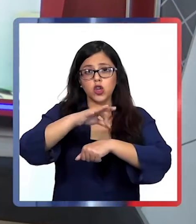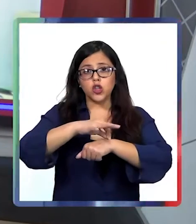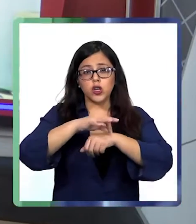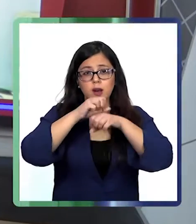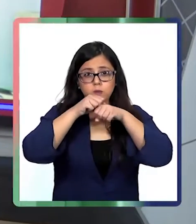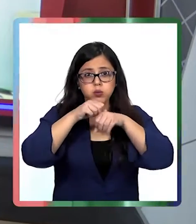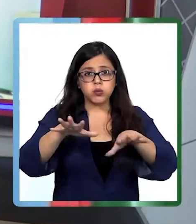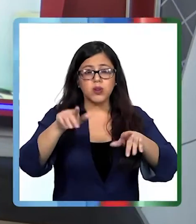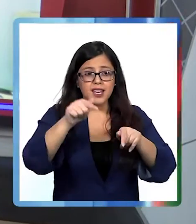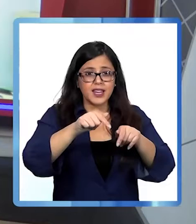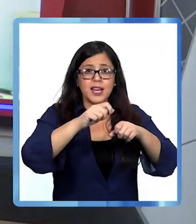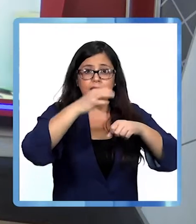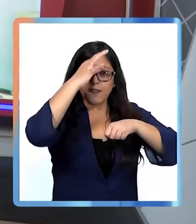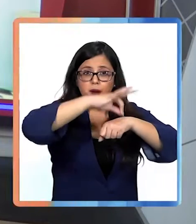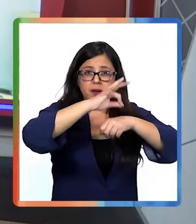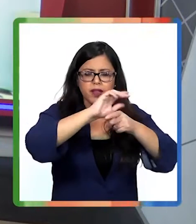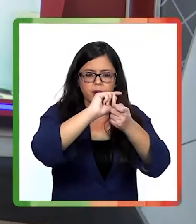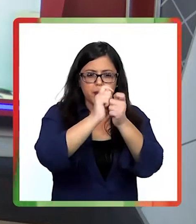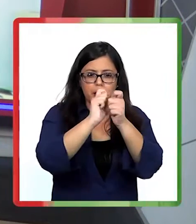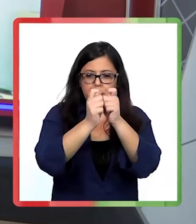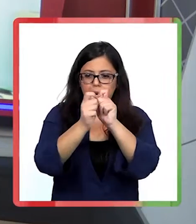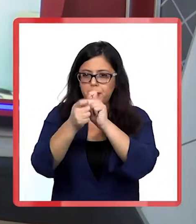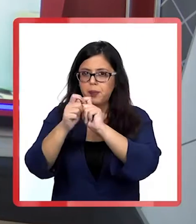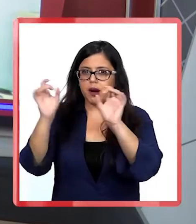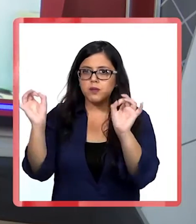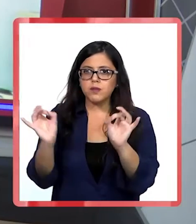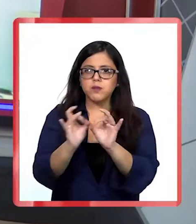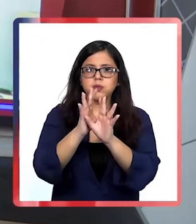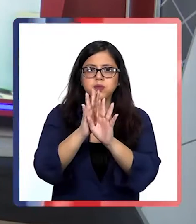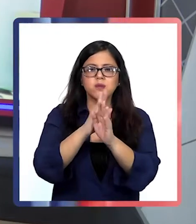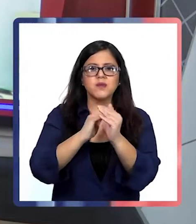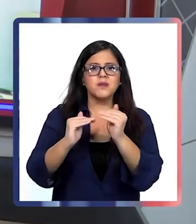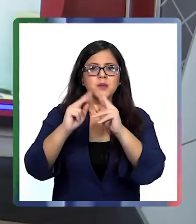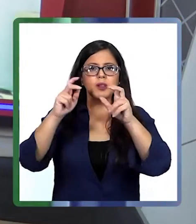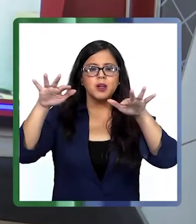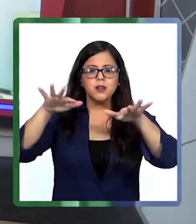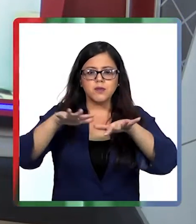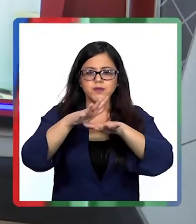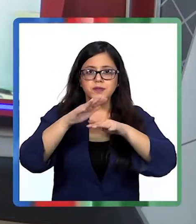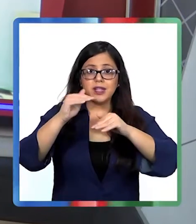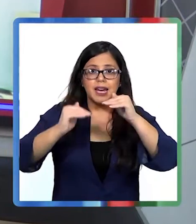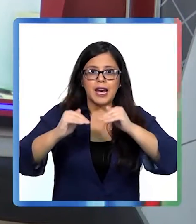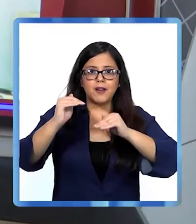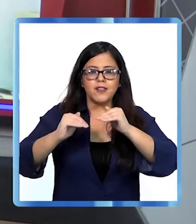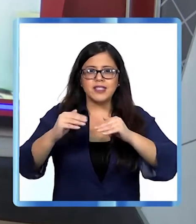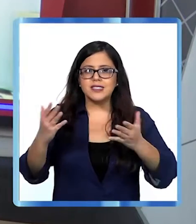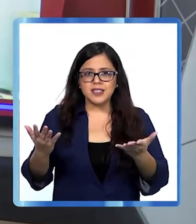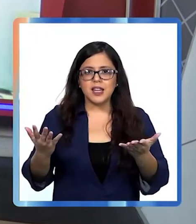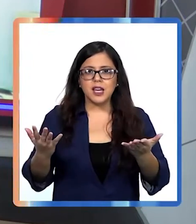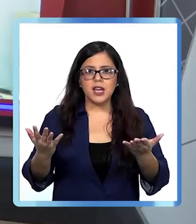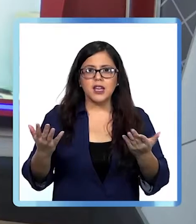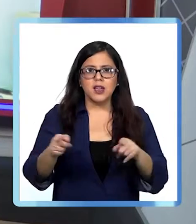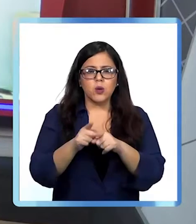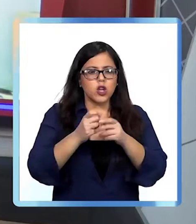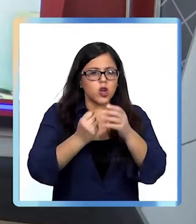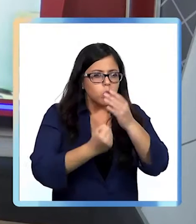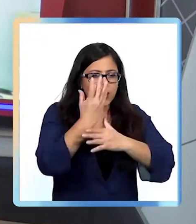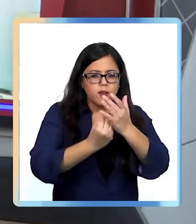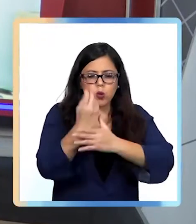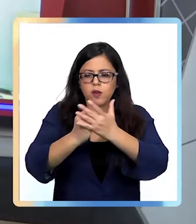condición de virólogo, usted lo sabe muy bien, estos virus van mutando y probablemente vamos a vivir escenarios como las olas del mar, ¿verdad? Cada cierto